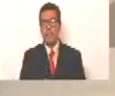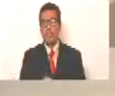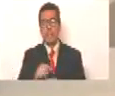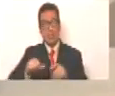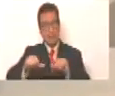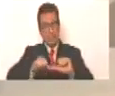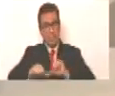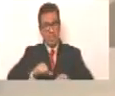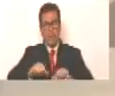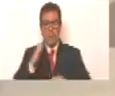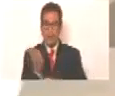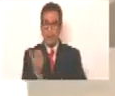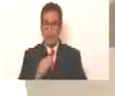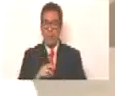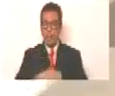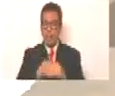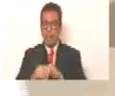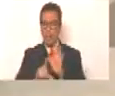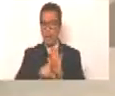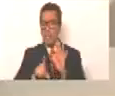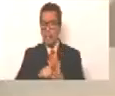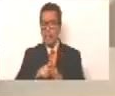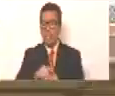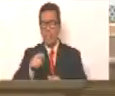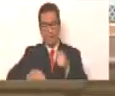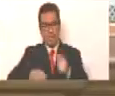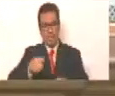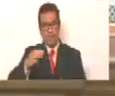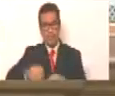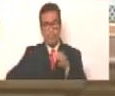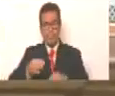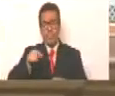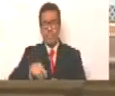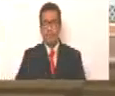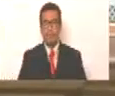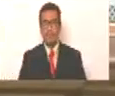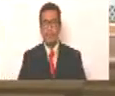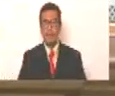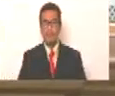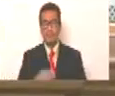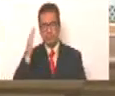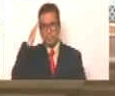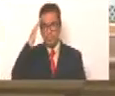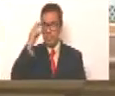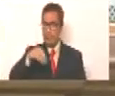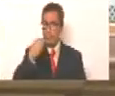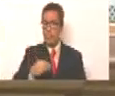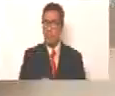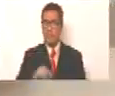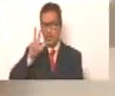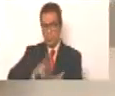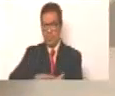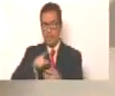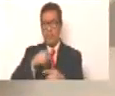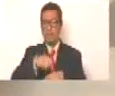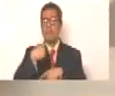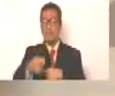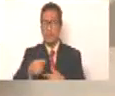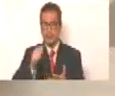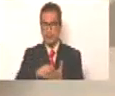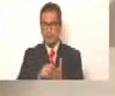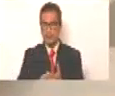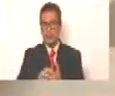sancionado conforme a las leyes penales. Es todo, señor presidente. En consideración, aprobado. Siguiente.